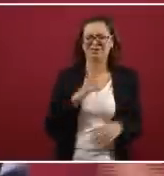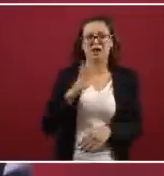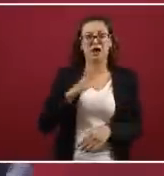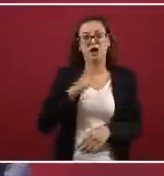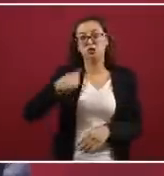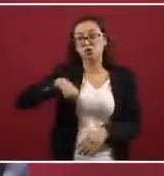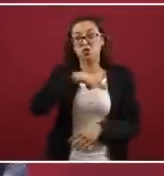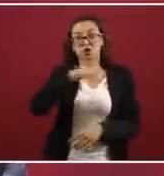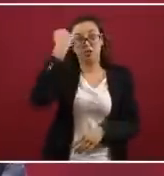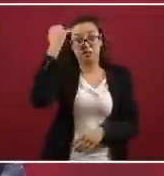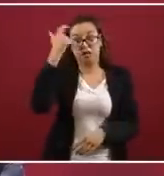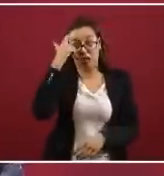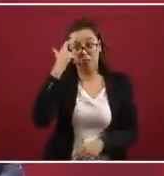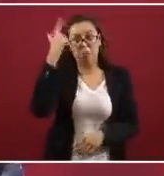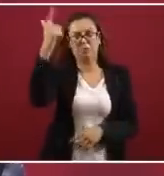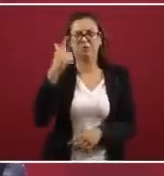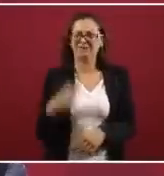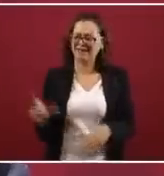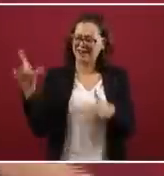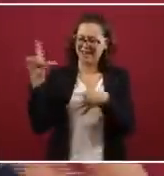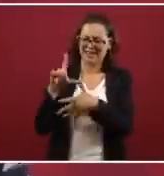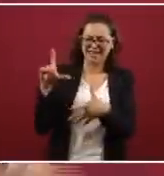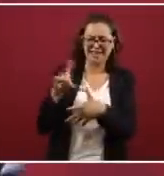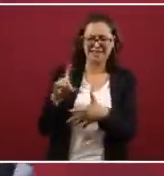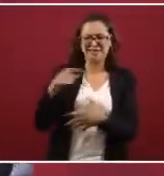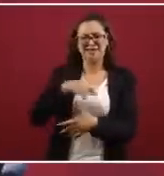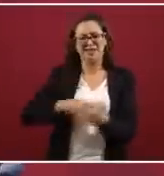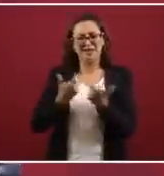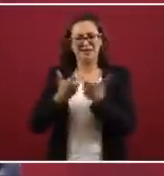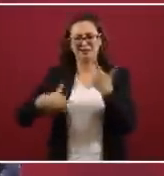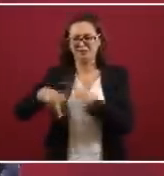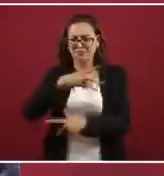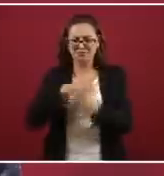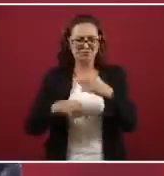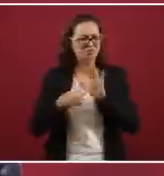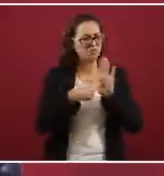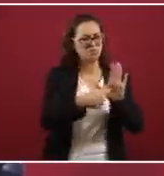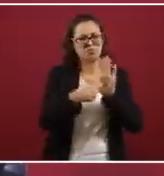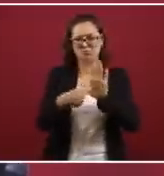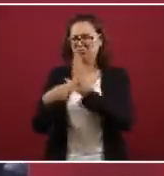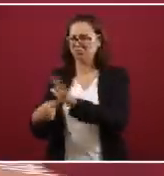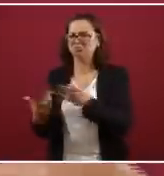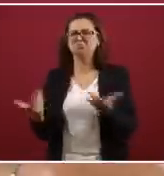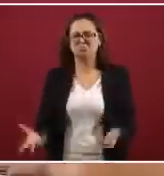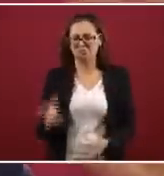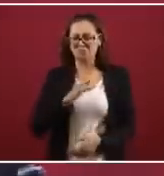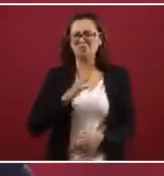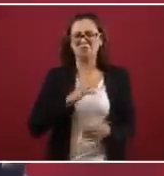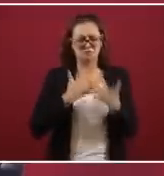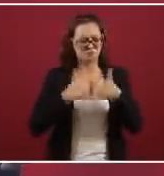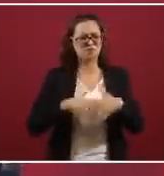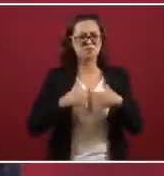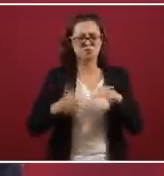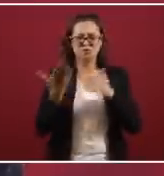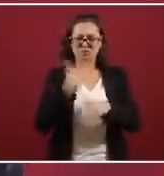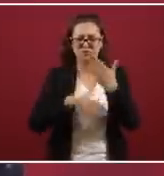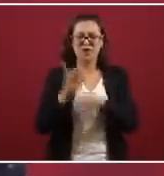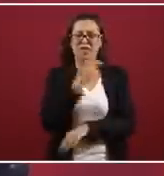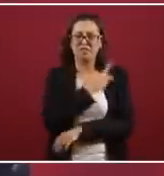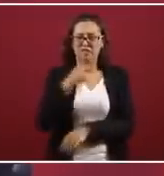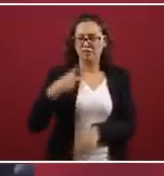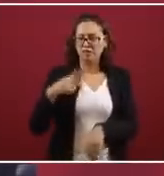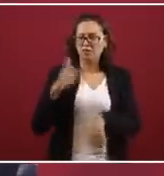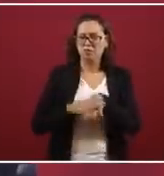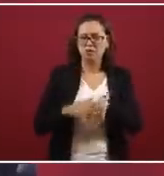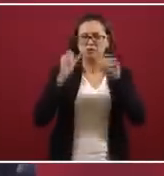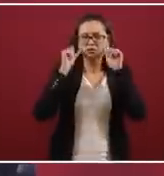muchas economías en América Latina que han probado ya distintos esquemas. Entonces, tenemos que voltear hacia el sur a